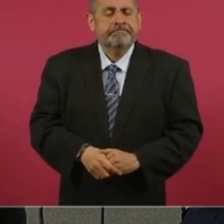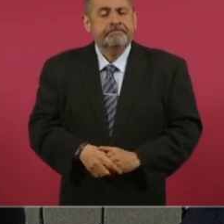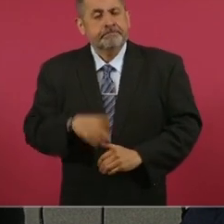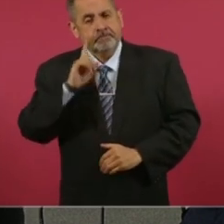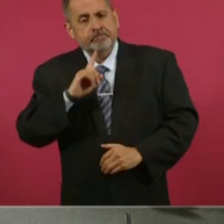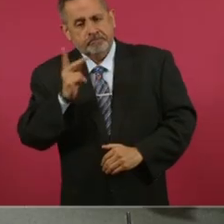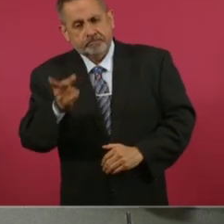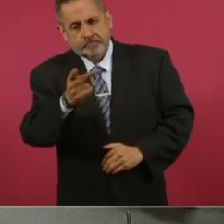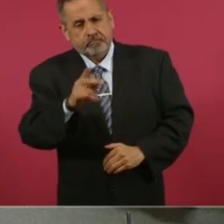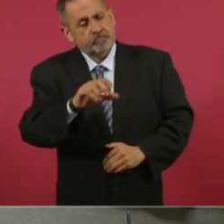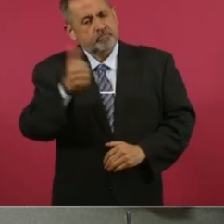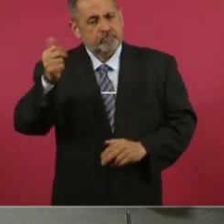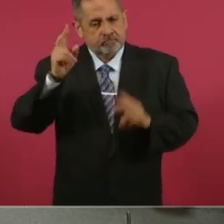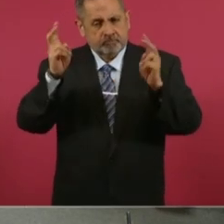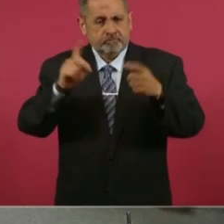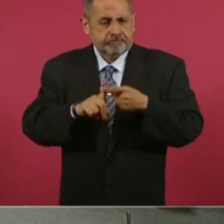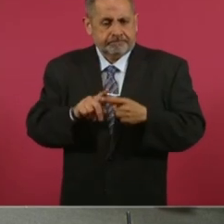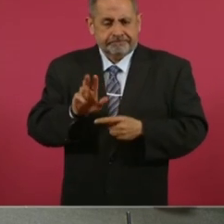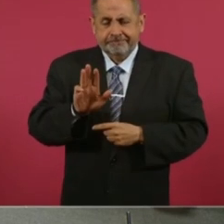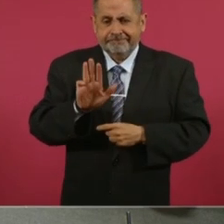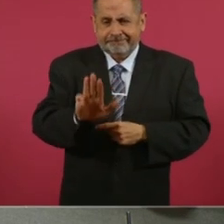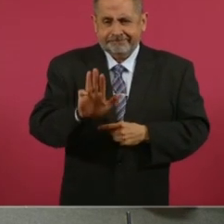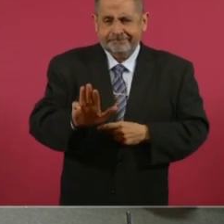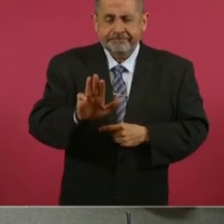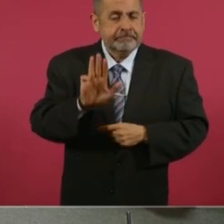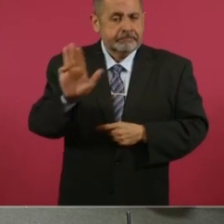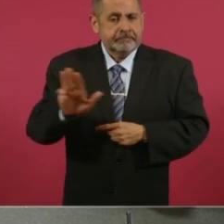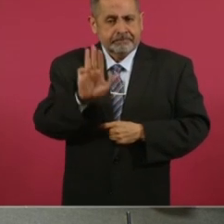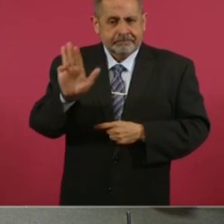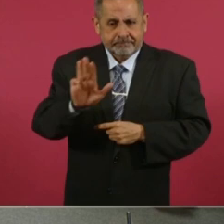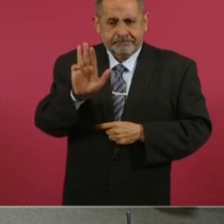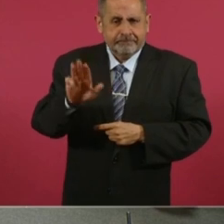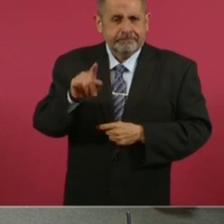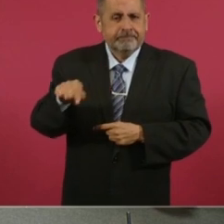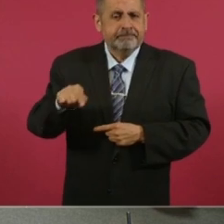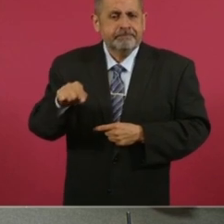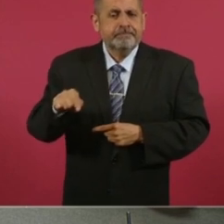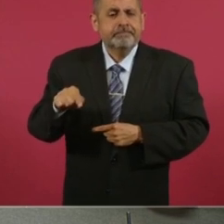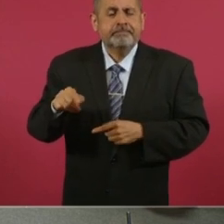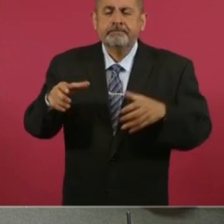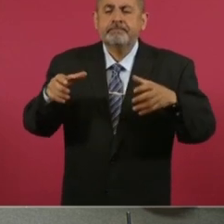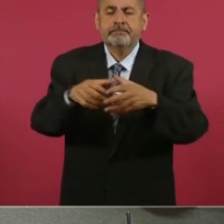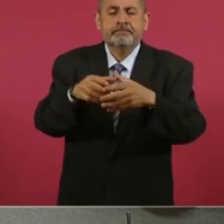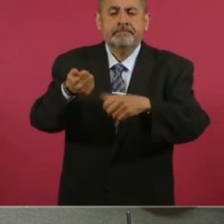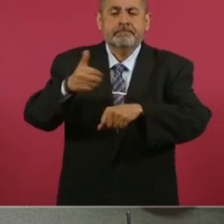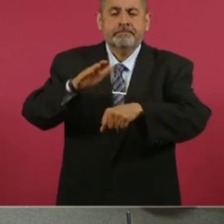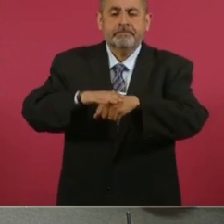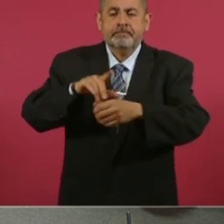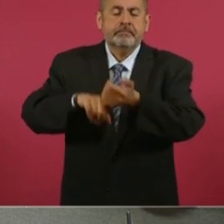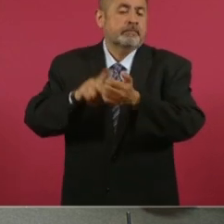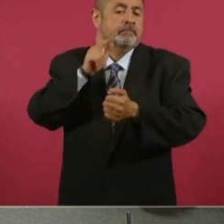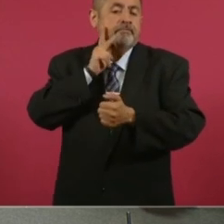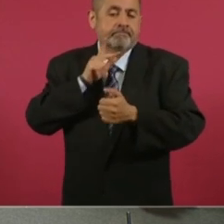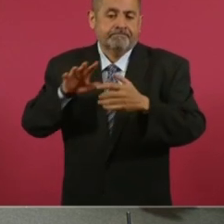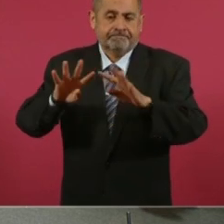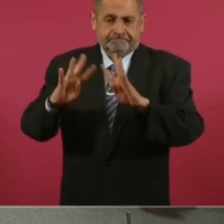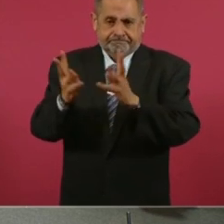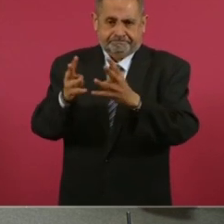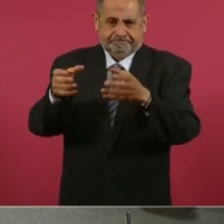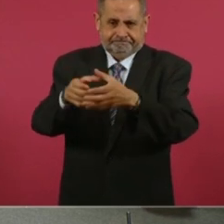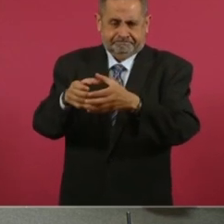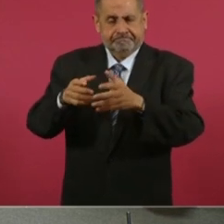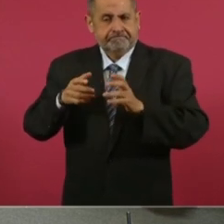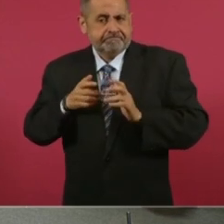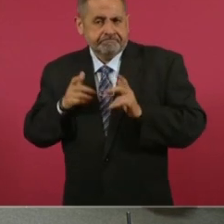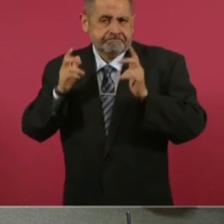presidente, este miércoles que se tiene agendada la sesión del Consejo de Administración de Petróleos Mexicanos, se